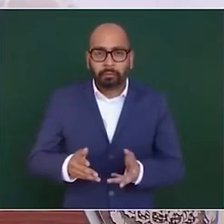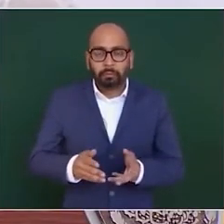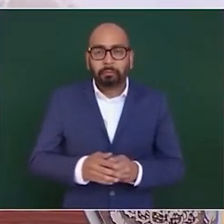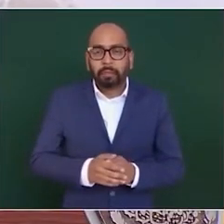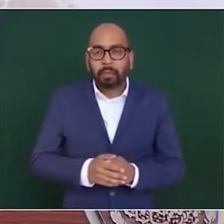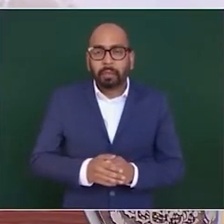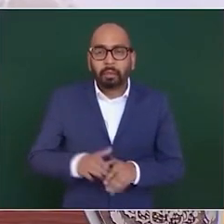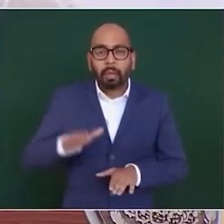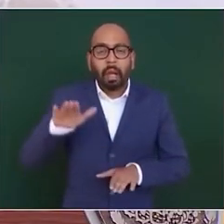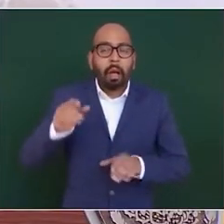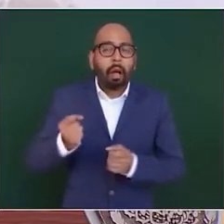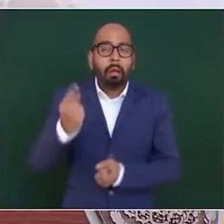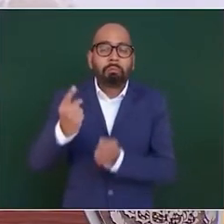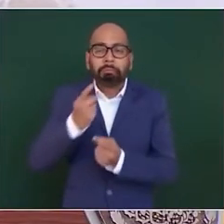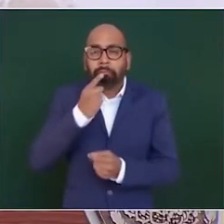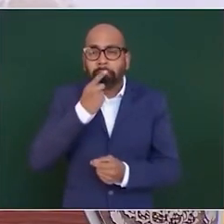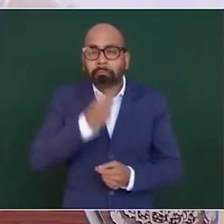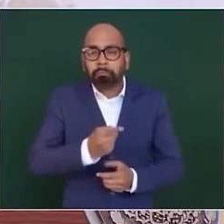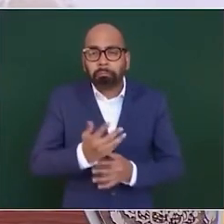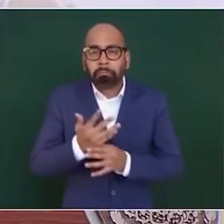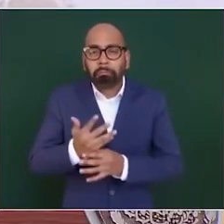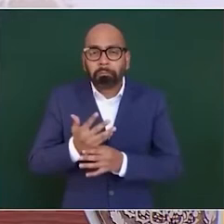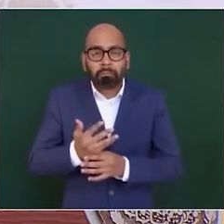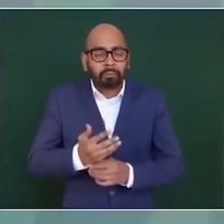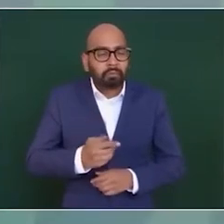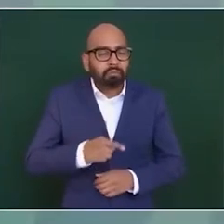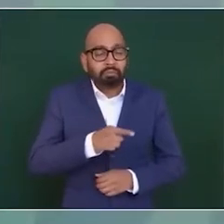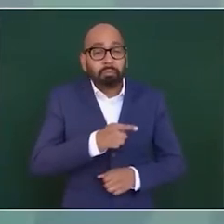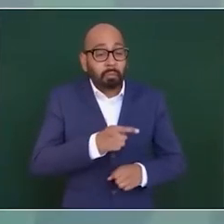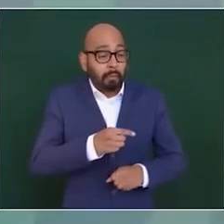servía la vacuna.